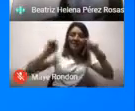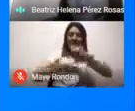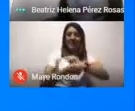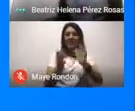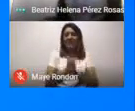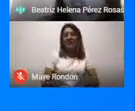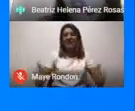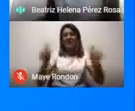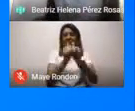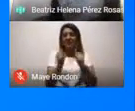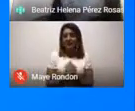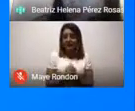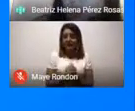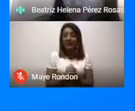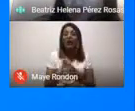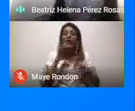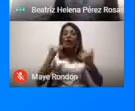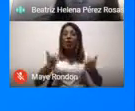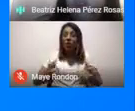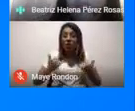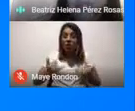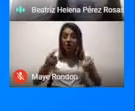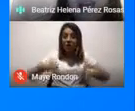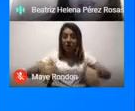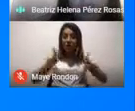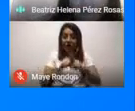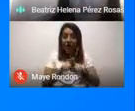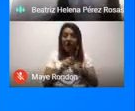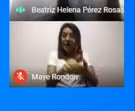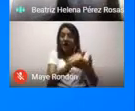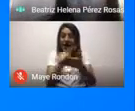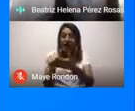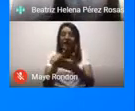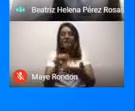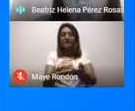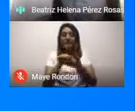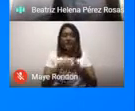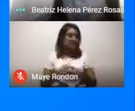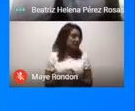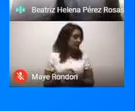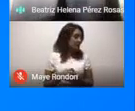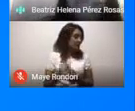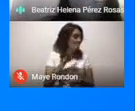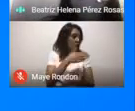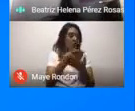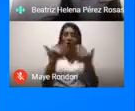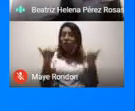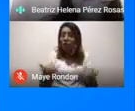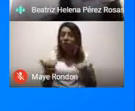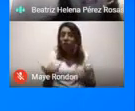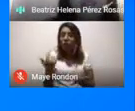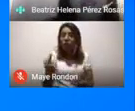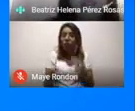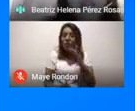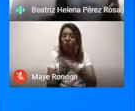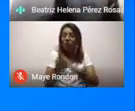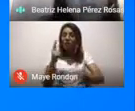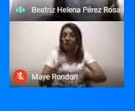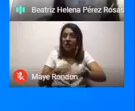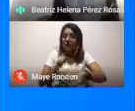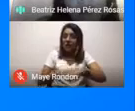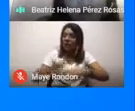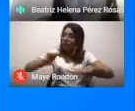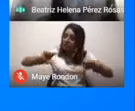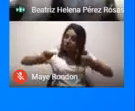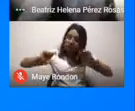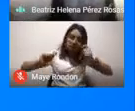realidad. Y lo que estamos viviendo hoy nos los está haciendo ver. Nosotros hoy estamos en un momento de constante transformación de